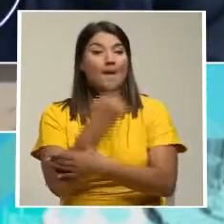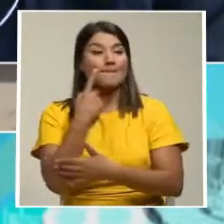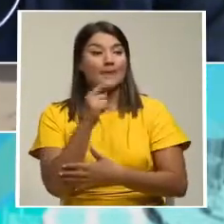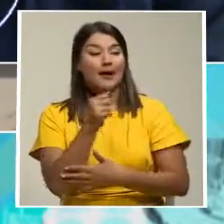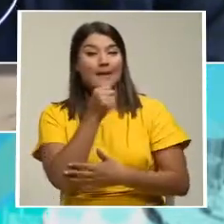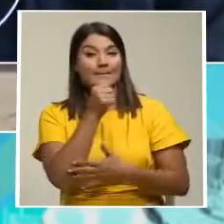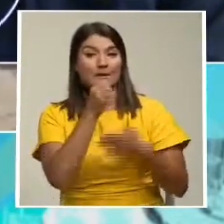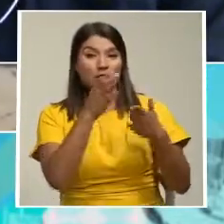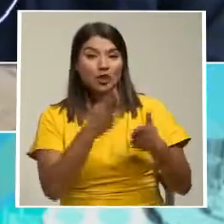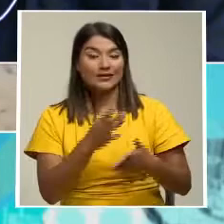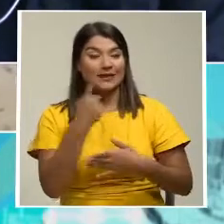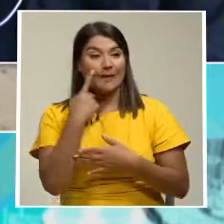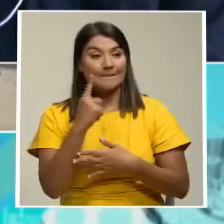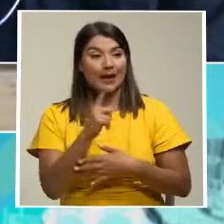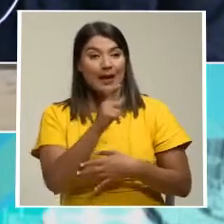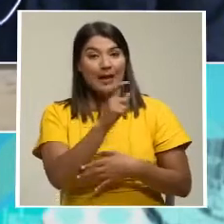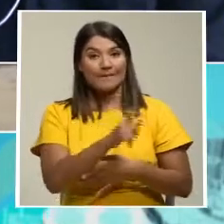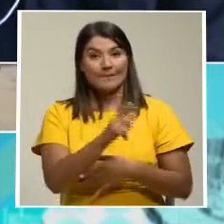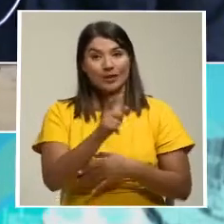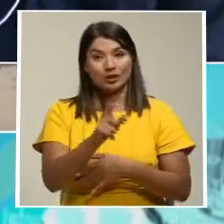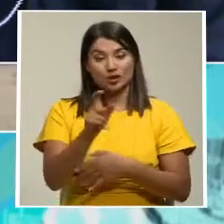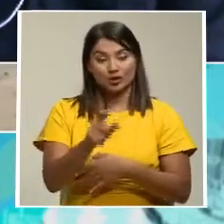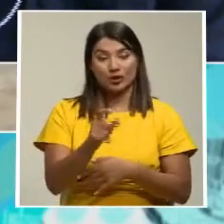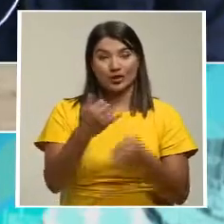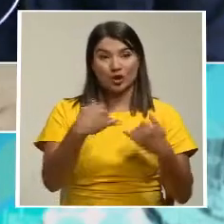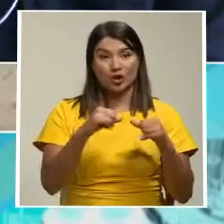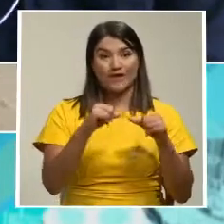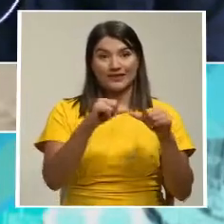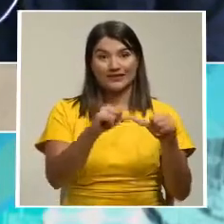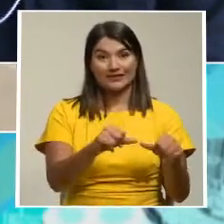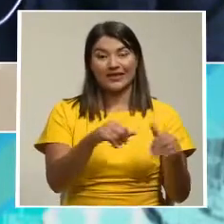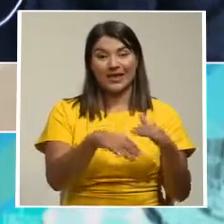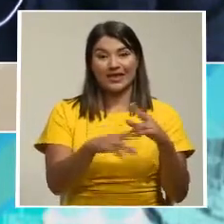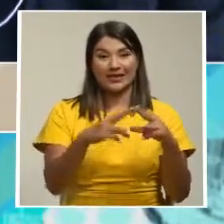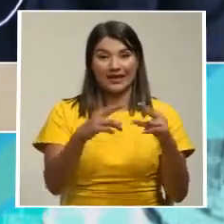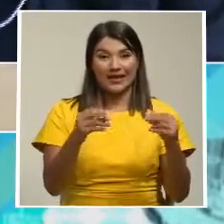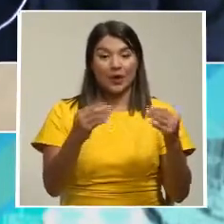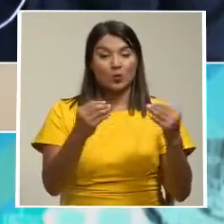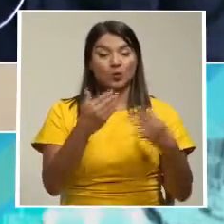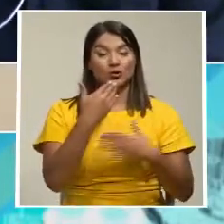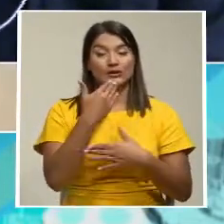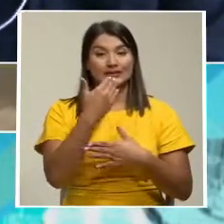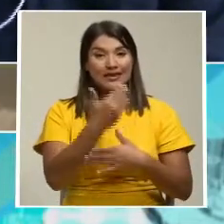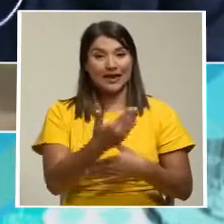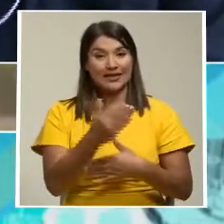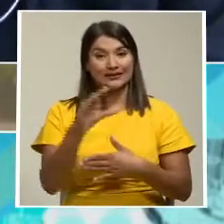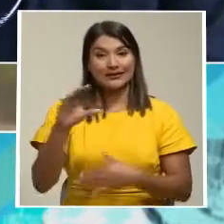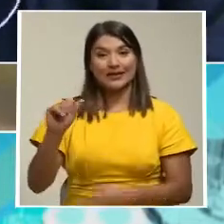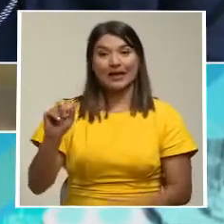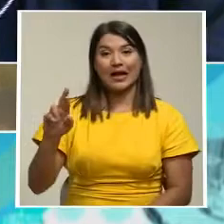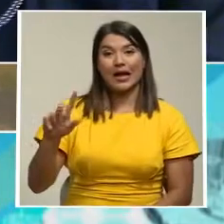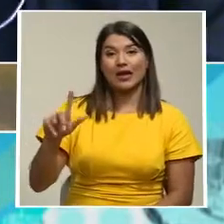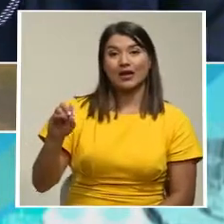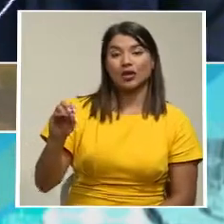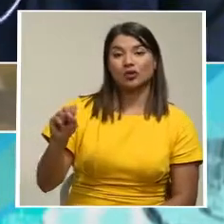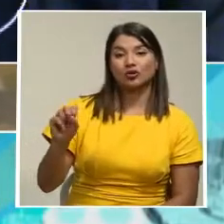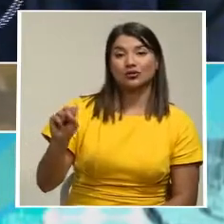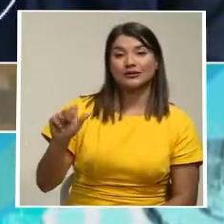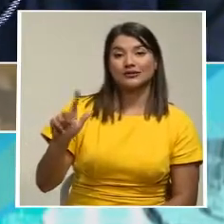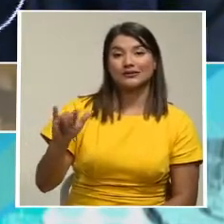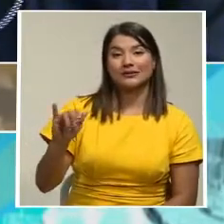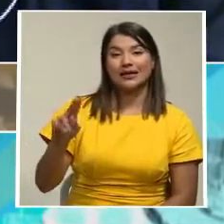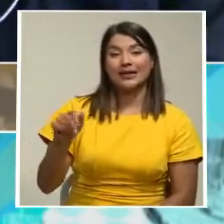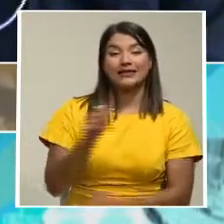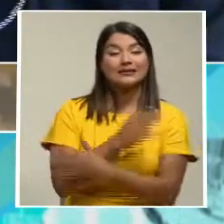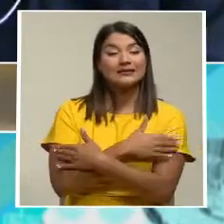y a la sociedad que resiste en Nicaragua. Muchísimas gracias, Carlos Salinas. Un fuerte abrazo